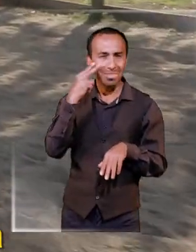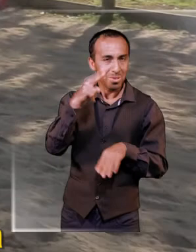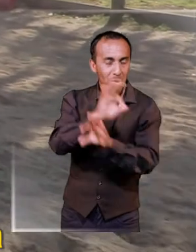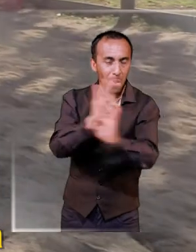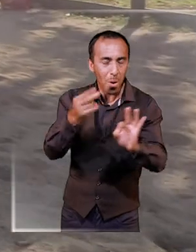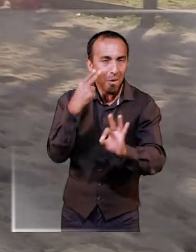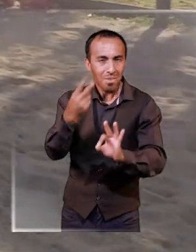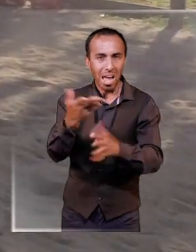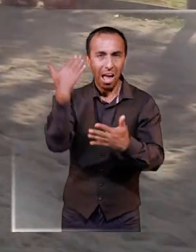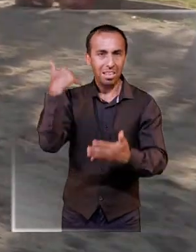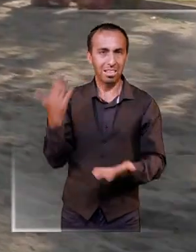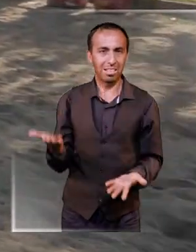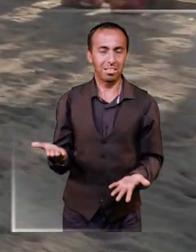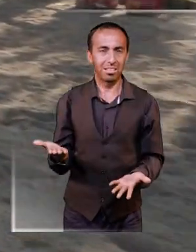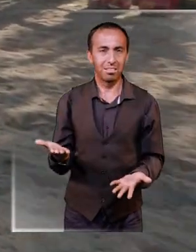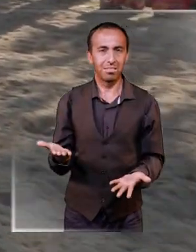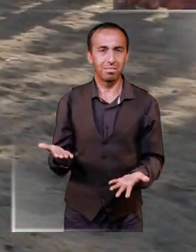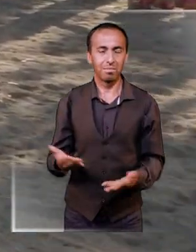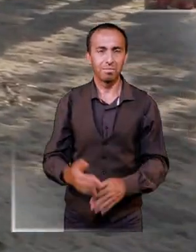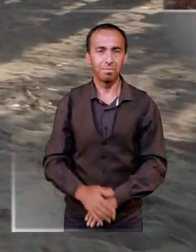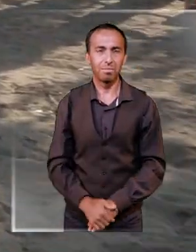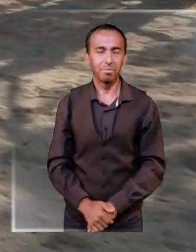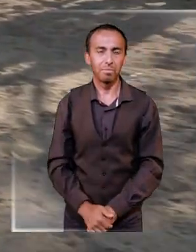entorno de una manera distinta.